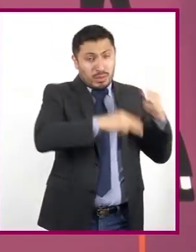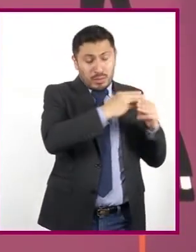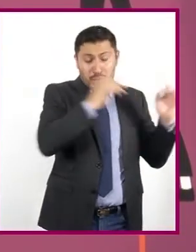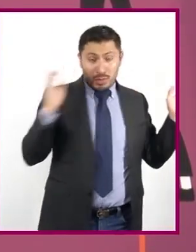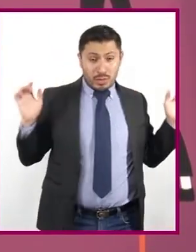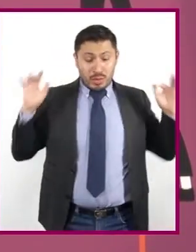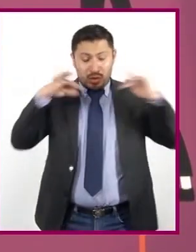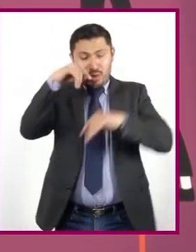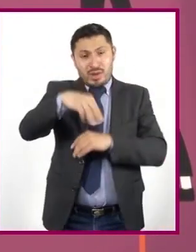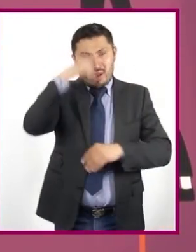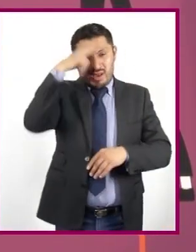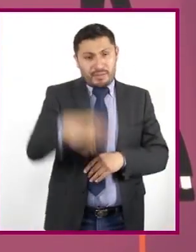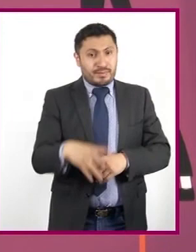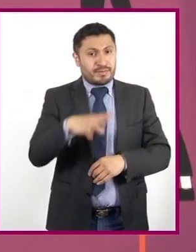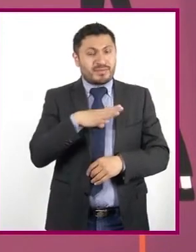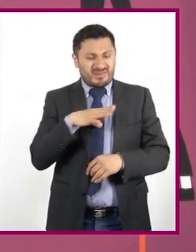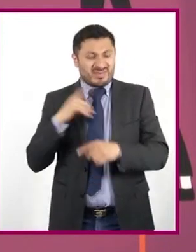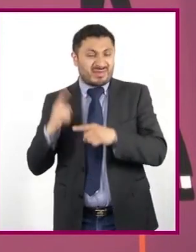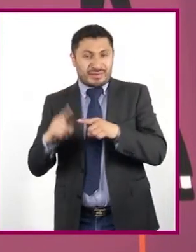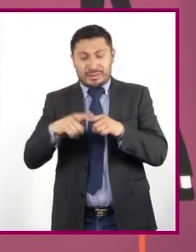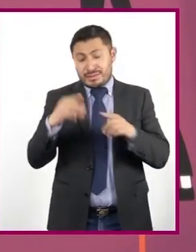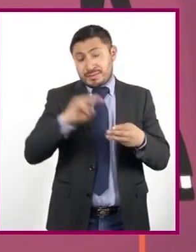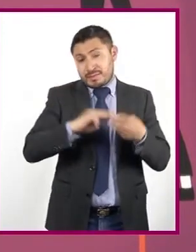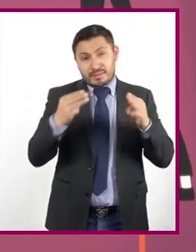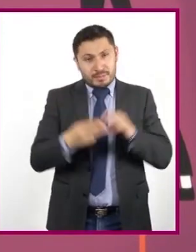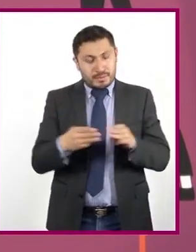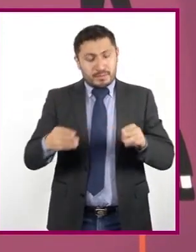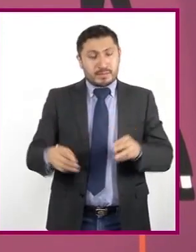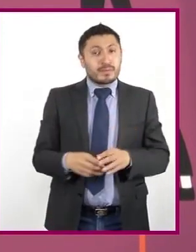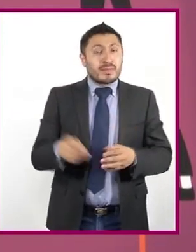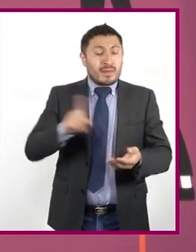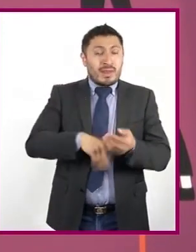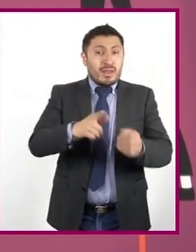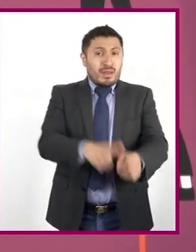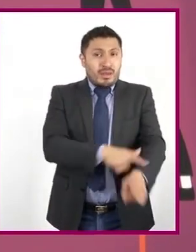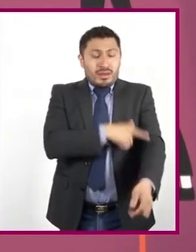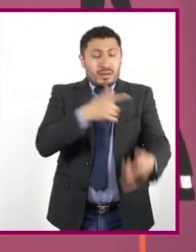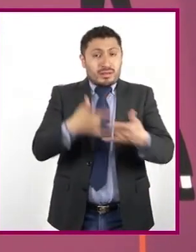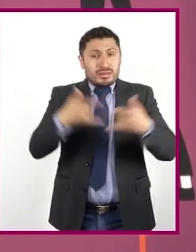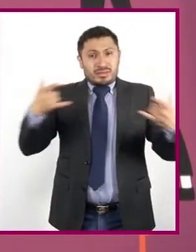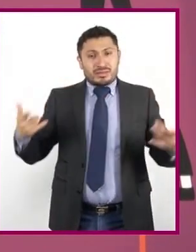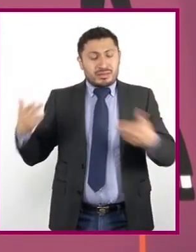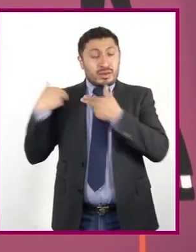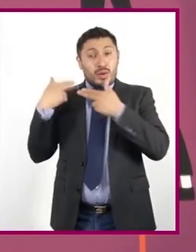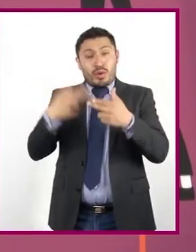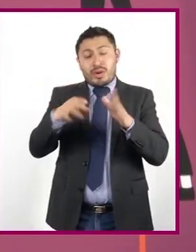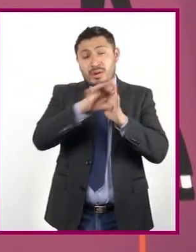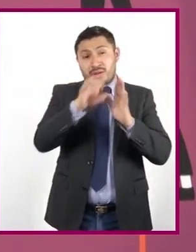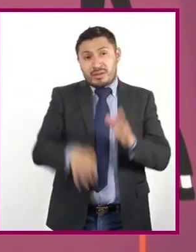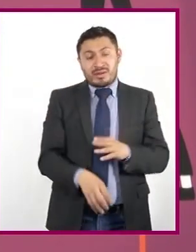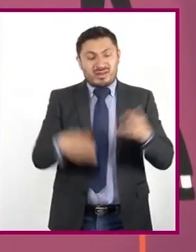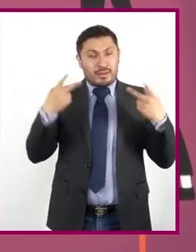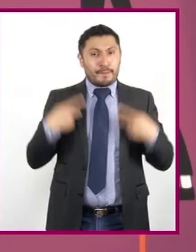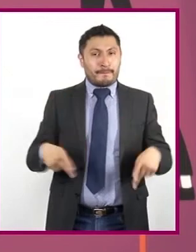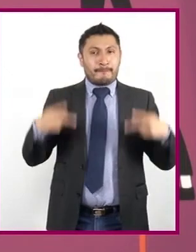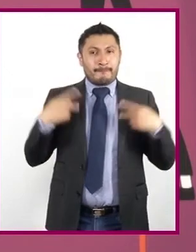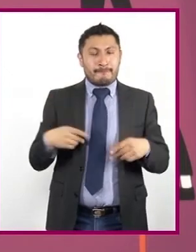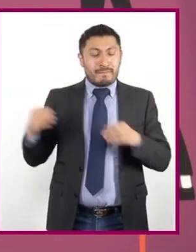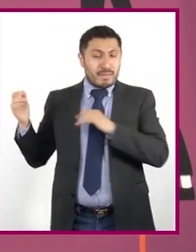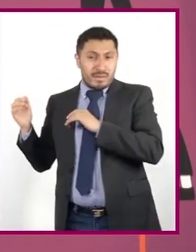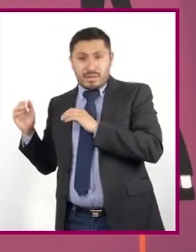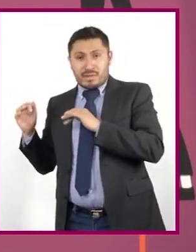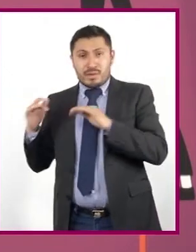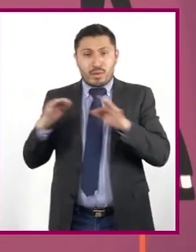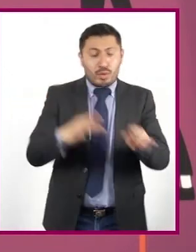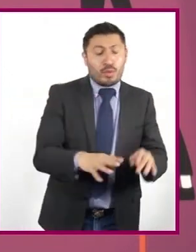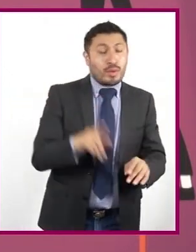migraciones se han presentado por diferentes factores a lo largo de la historia. Por ejemplo, el caso de las personas que arribaron al